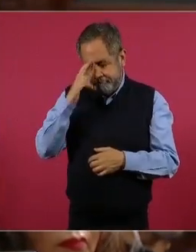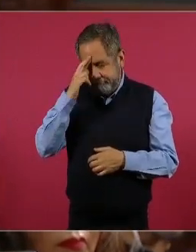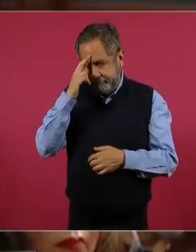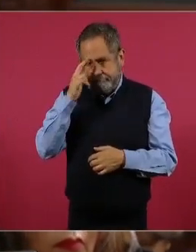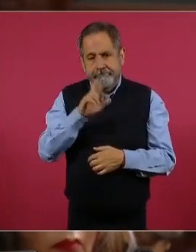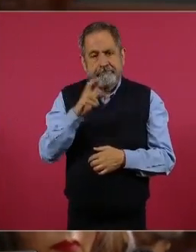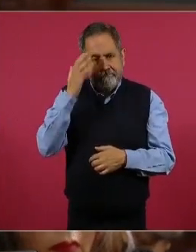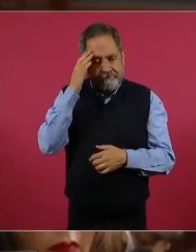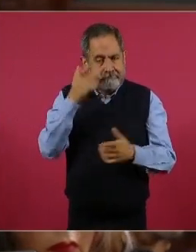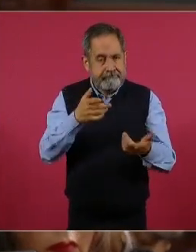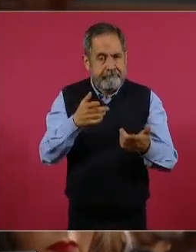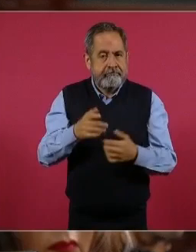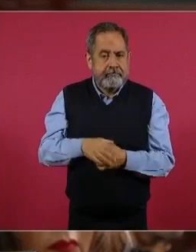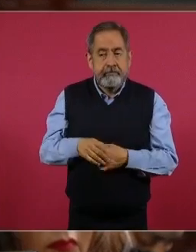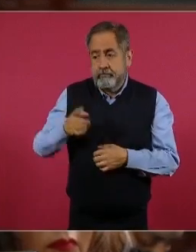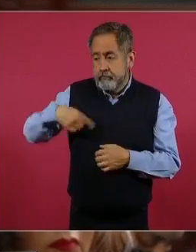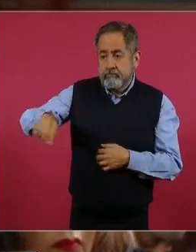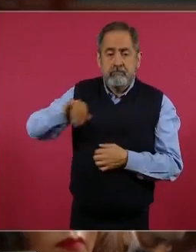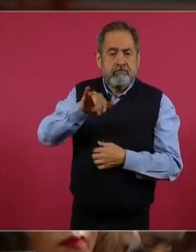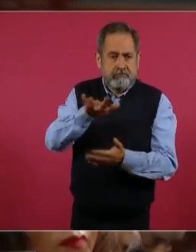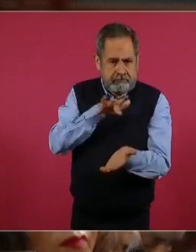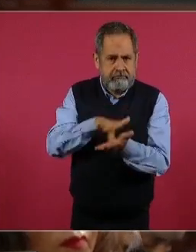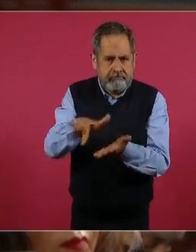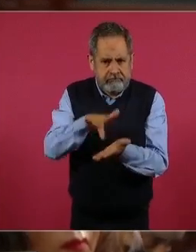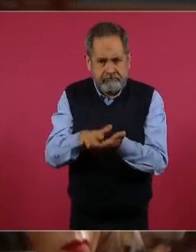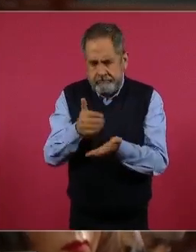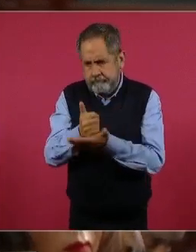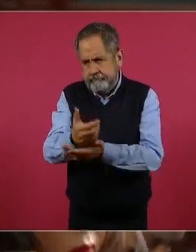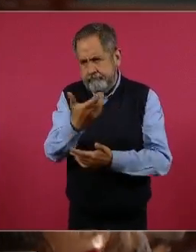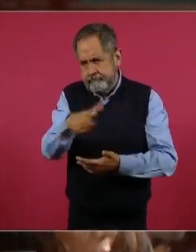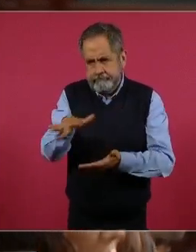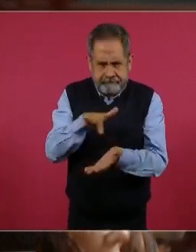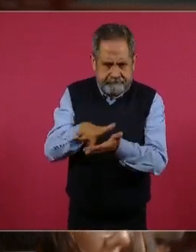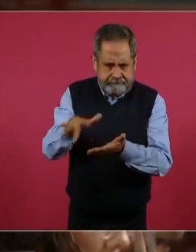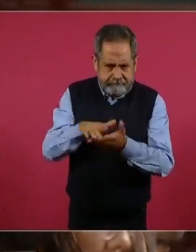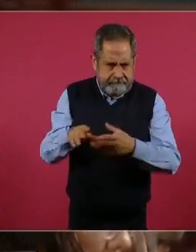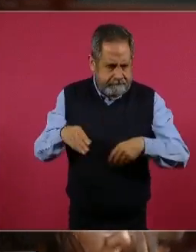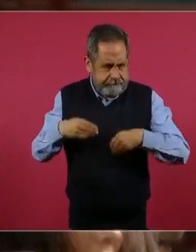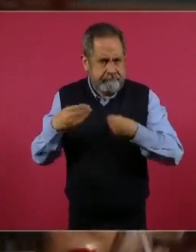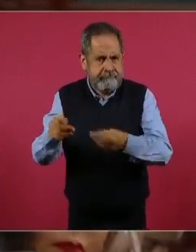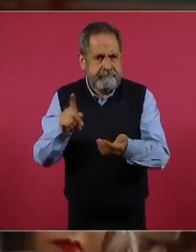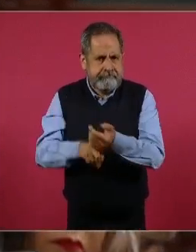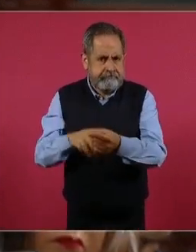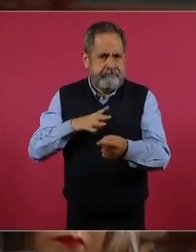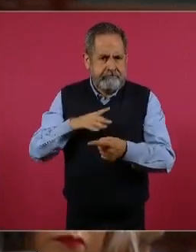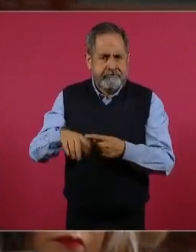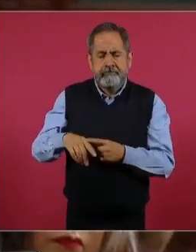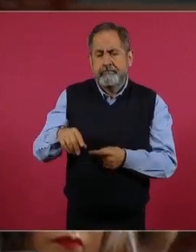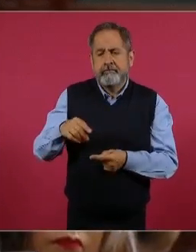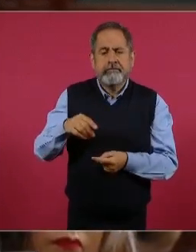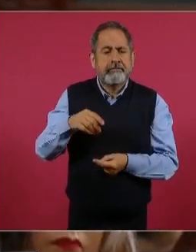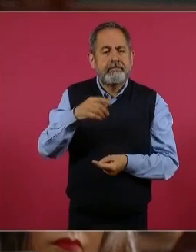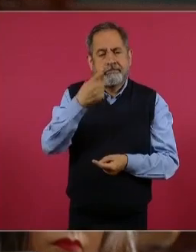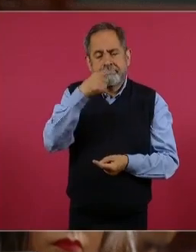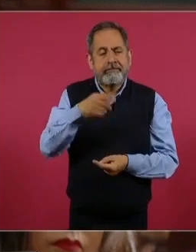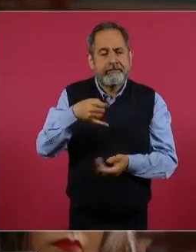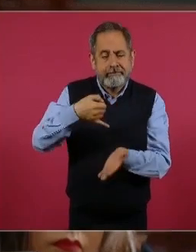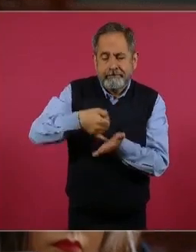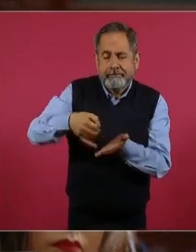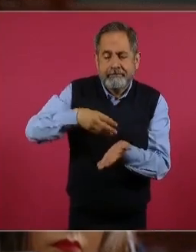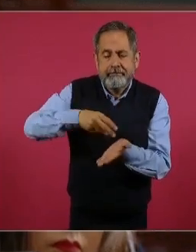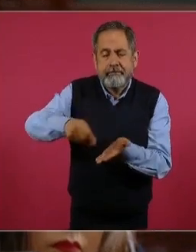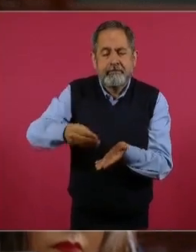he visto que si hay apoyo para el campo, pues está los fertilizantes,